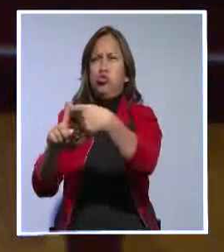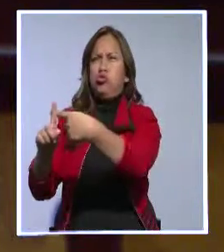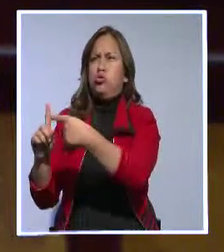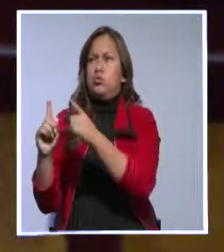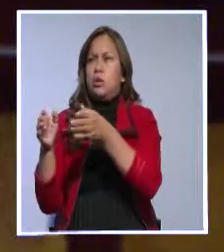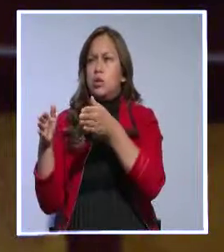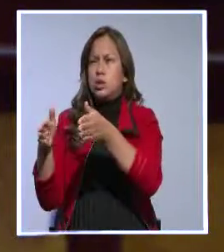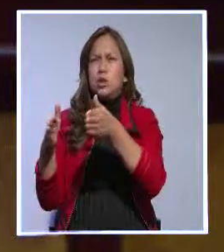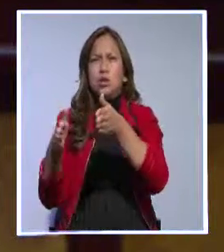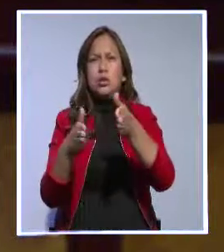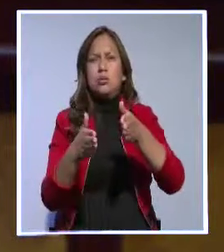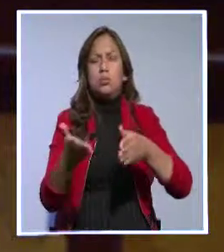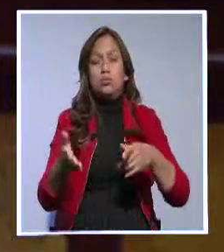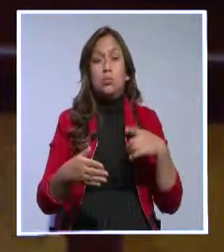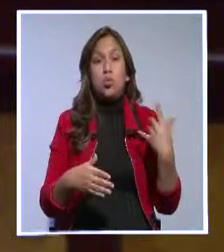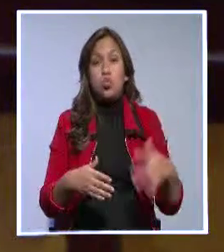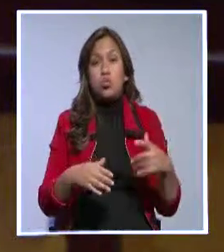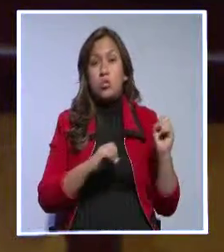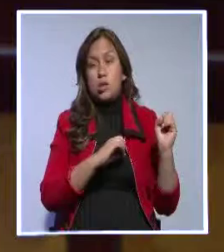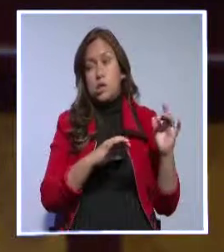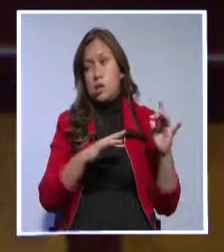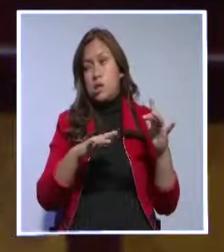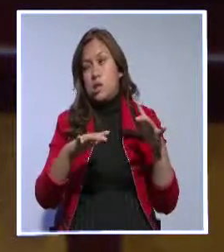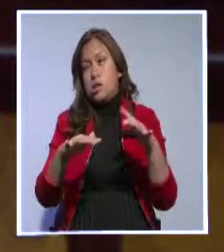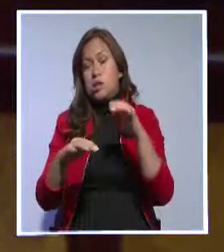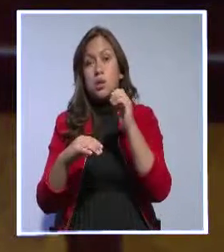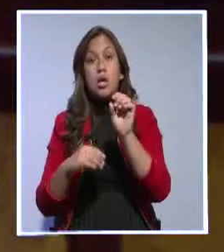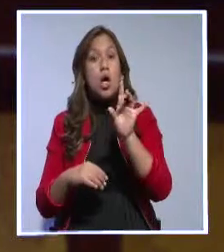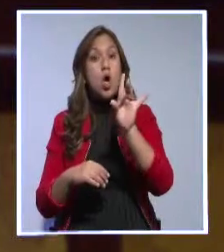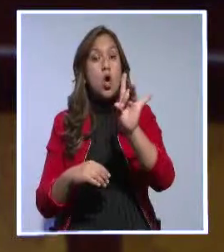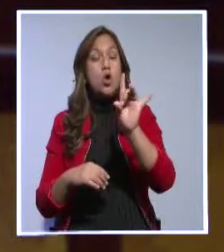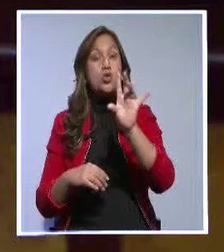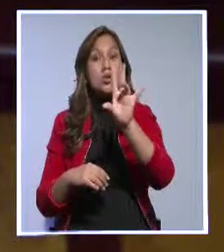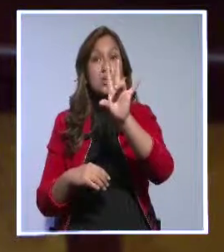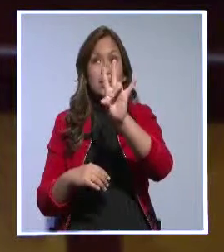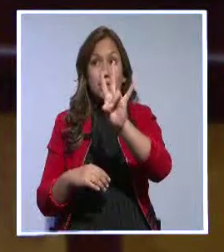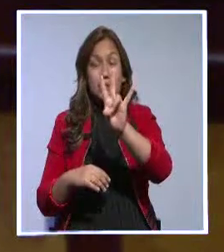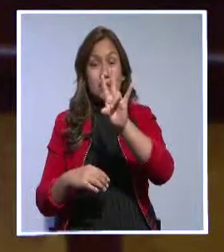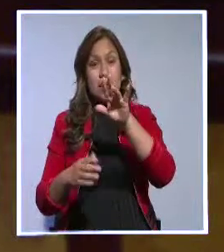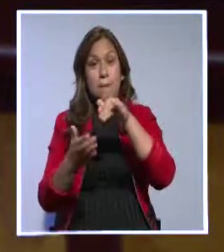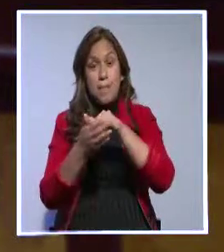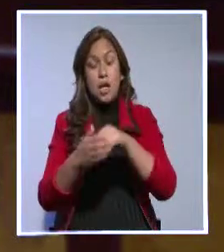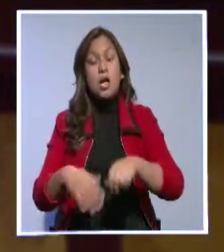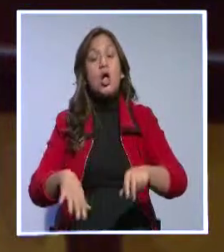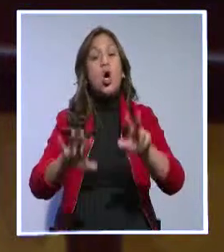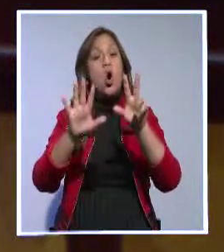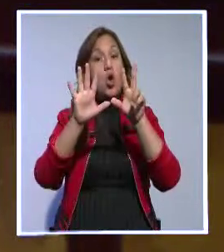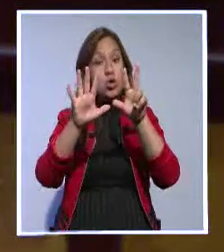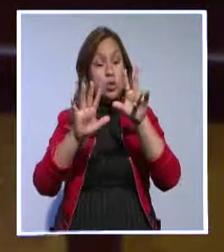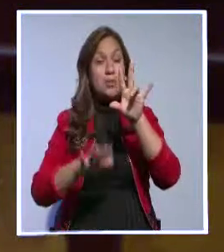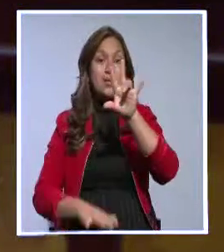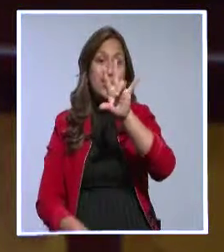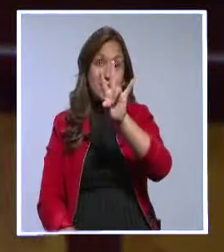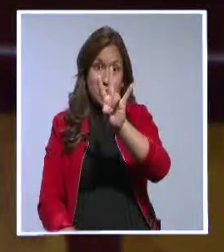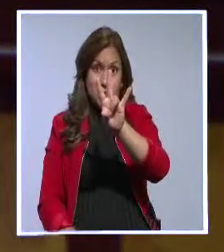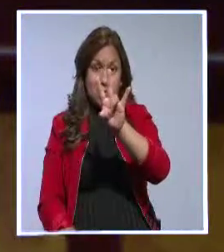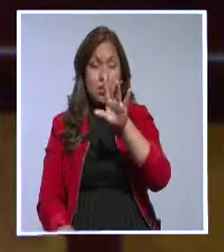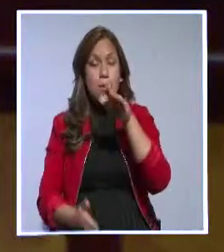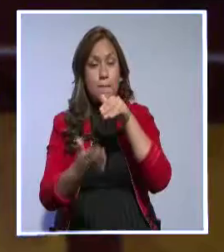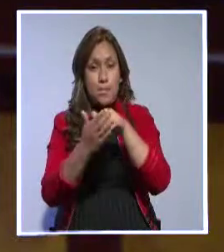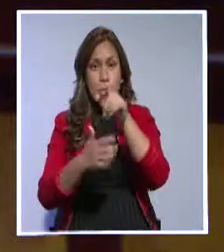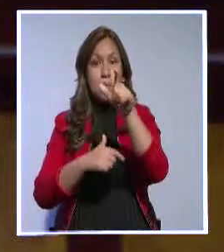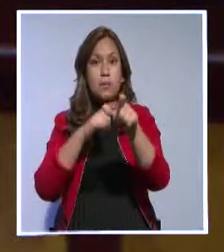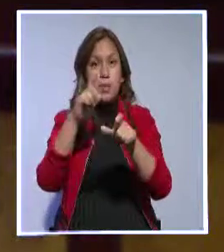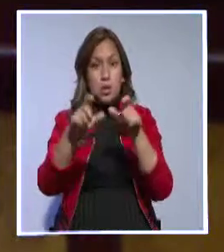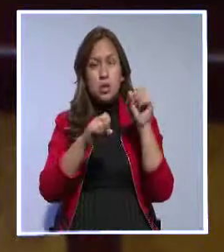en los cementerios acudieron cerca de 87 mil personas a visitar a sus seres queridos también